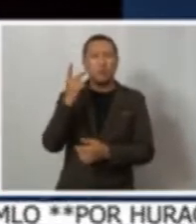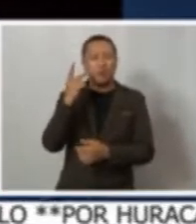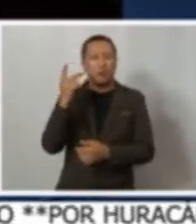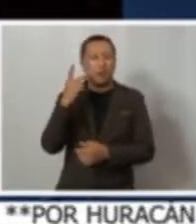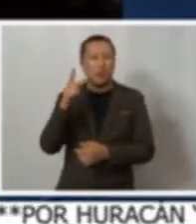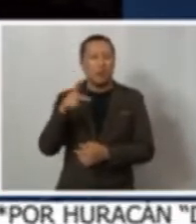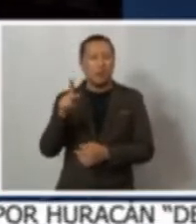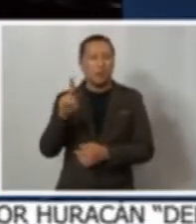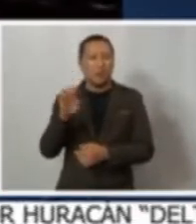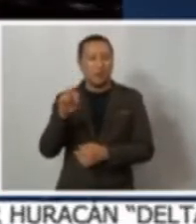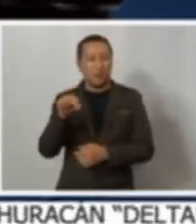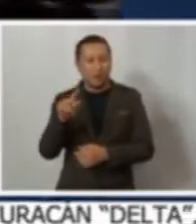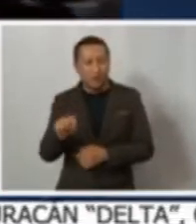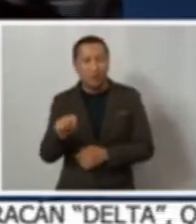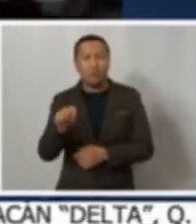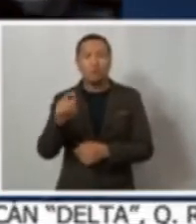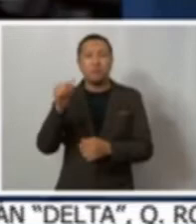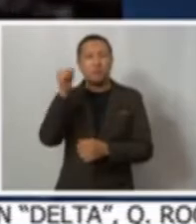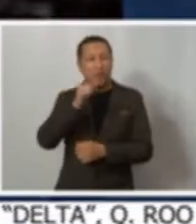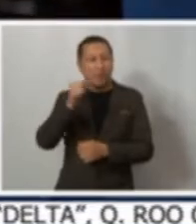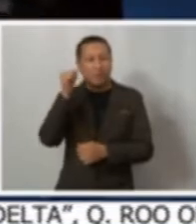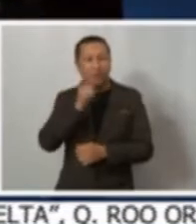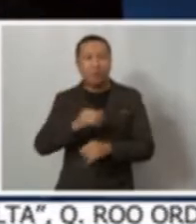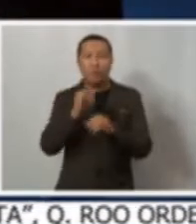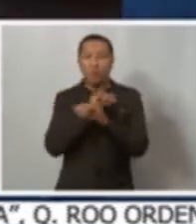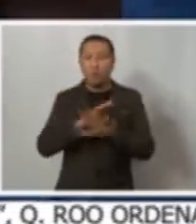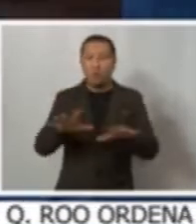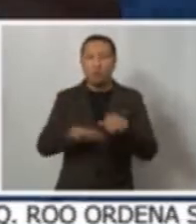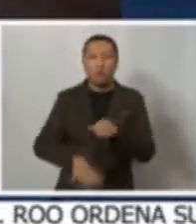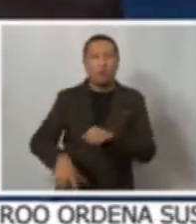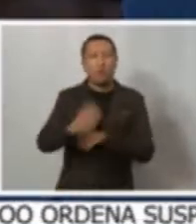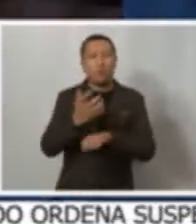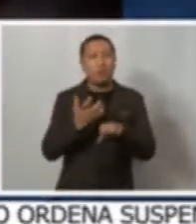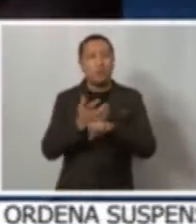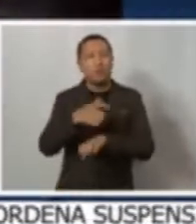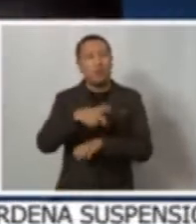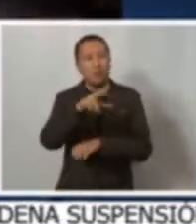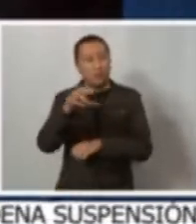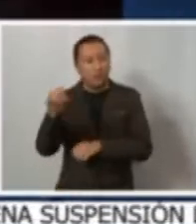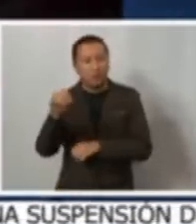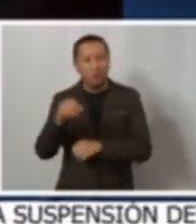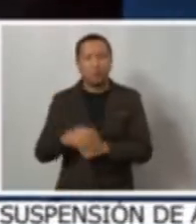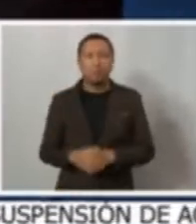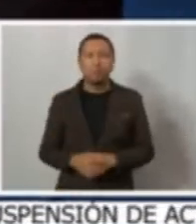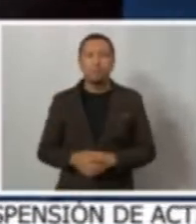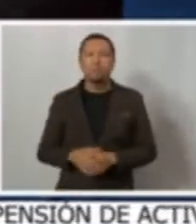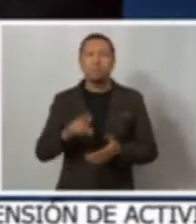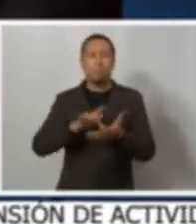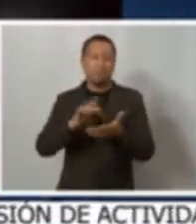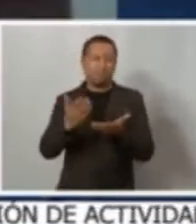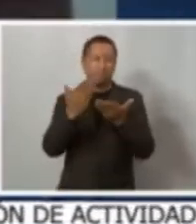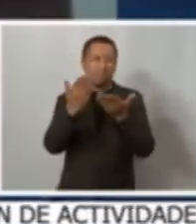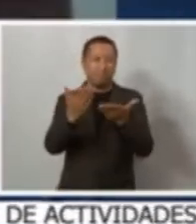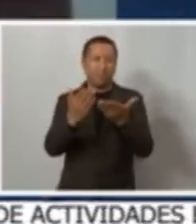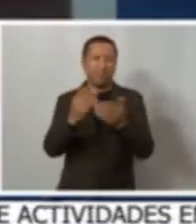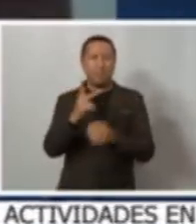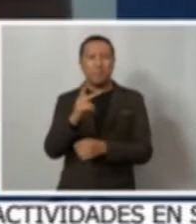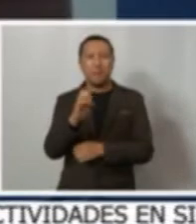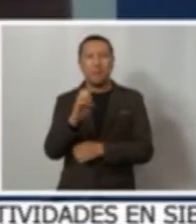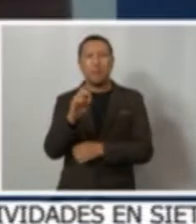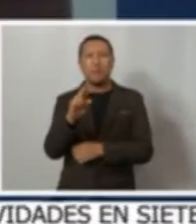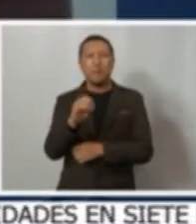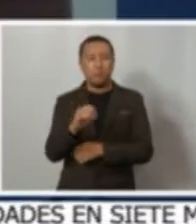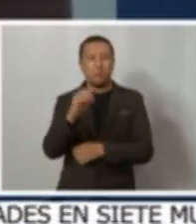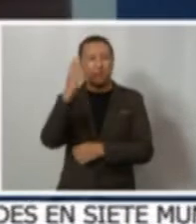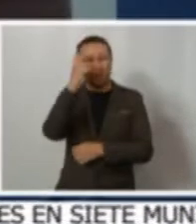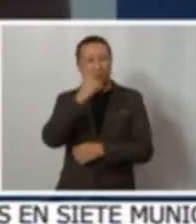estar siempre informando a todo Quintana Roo. Muchísimas gracias y muchísimas gracias también a ti, Pedro, por estar pendiente